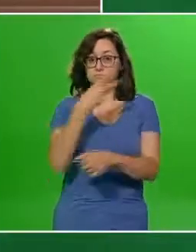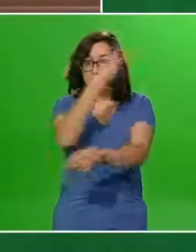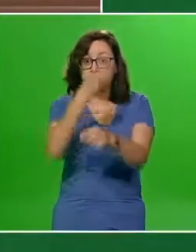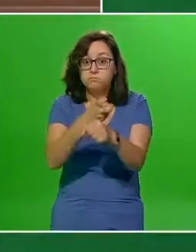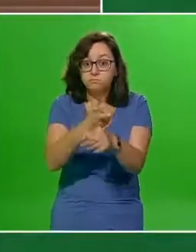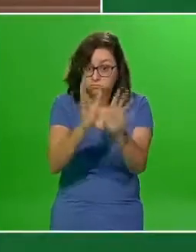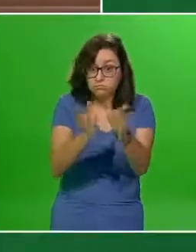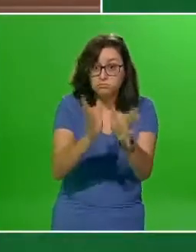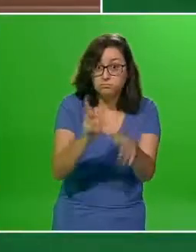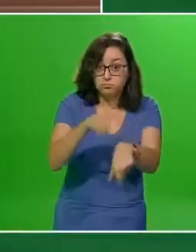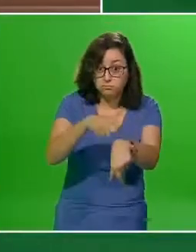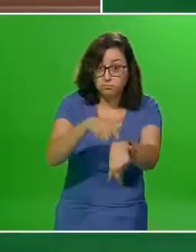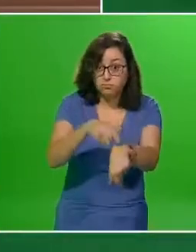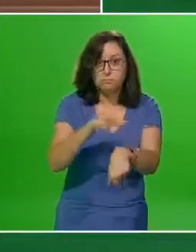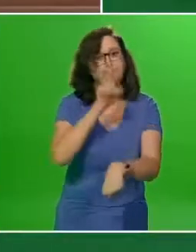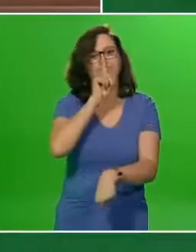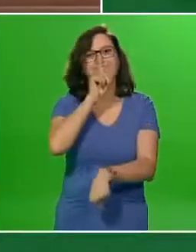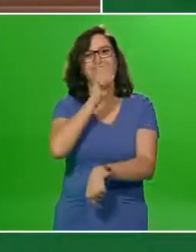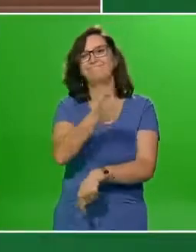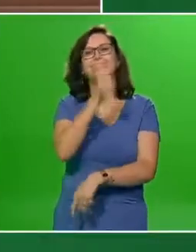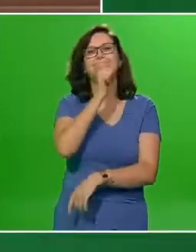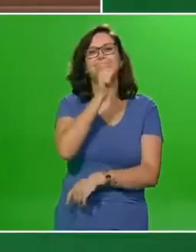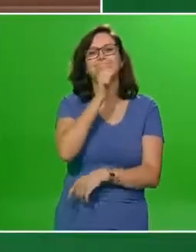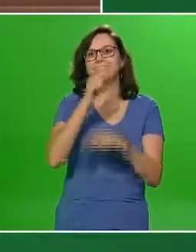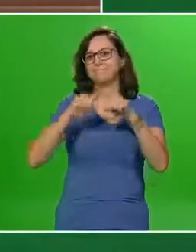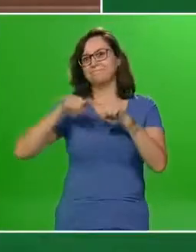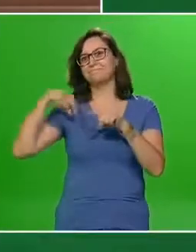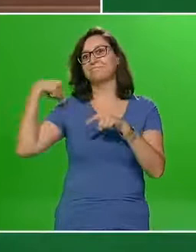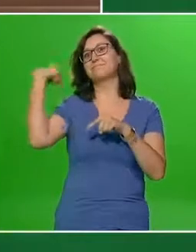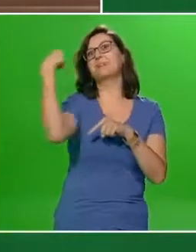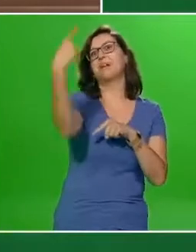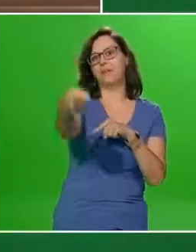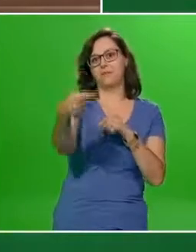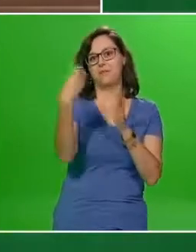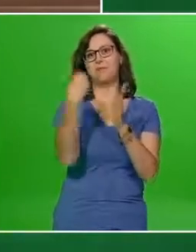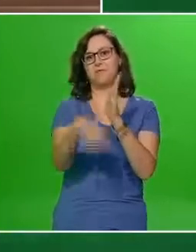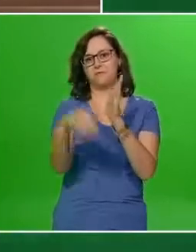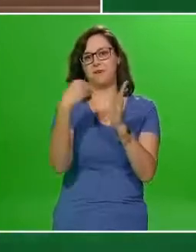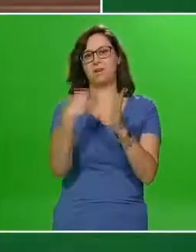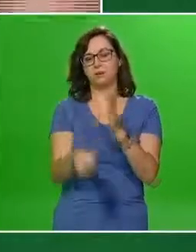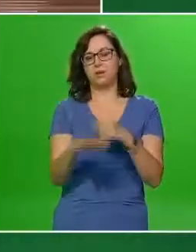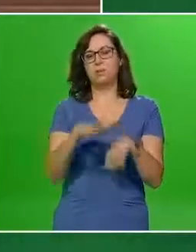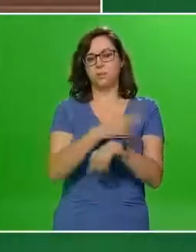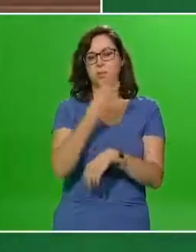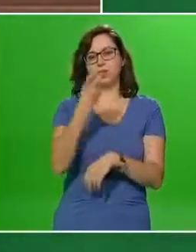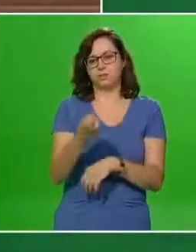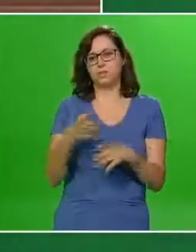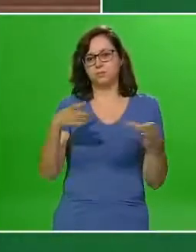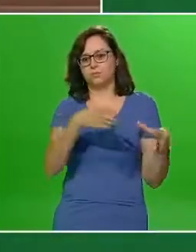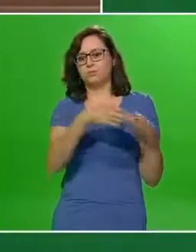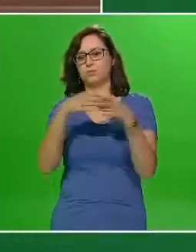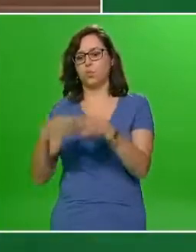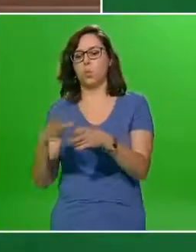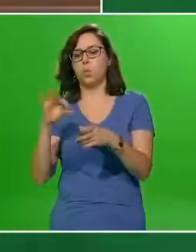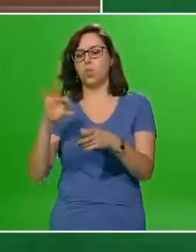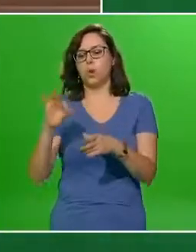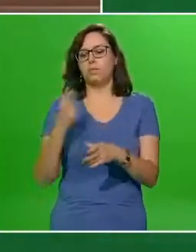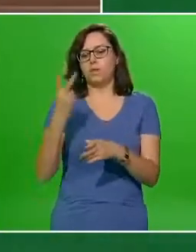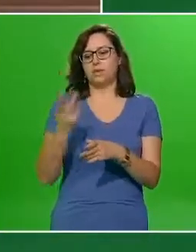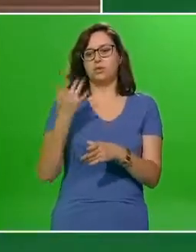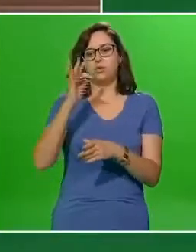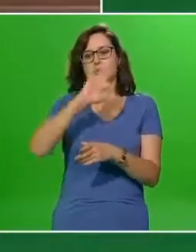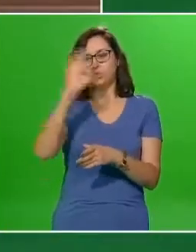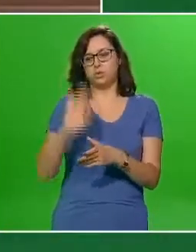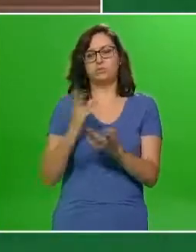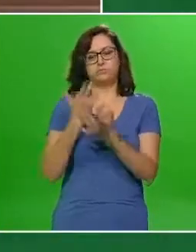reciban su segunda dosis, y por eso en esta diapositiva vemos que 42% están en